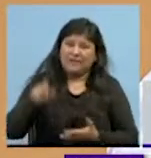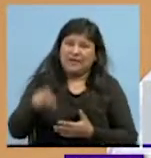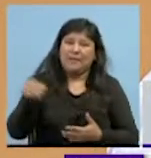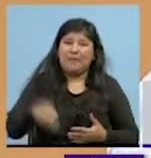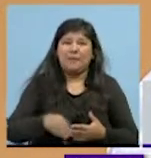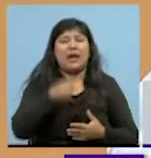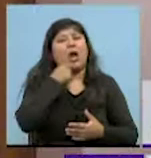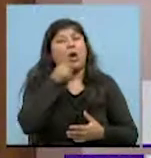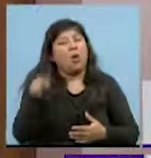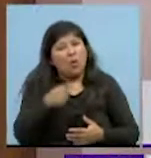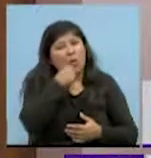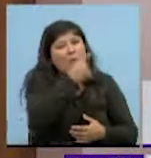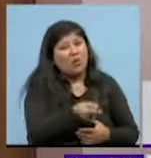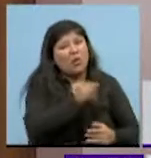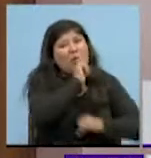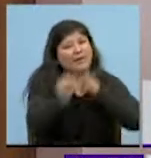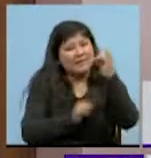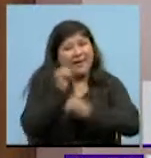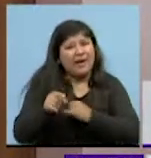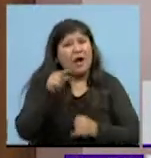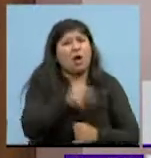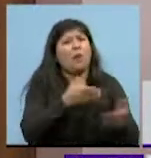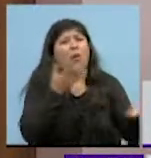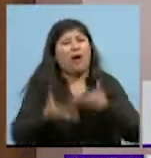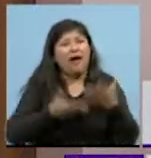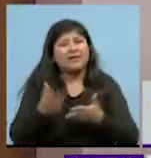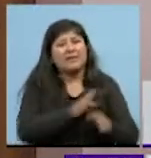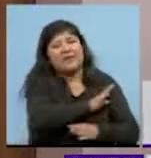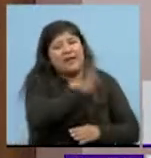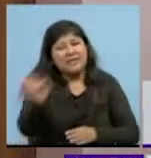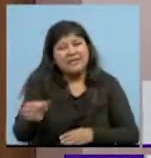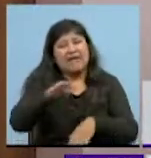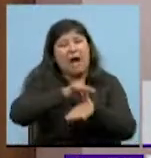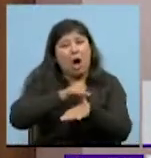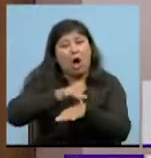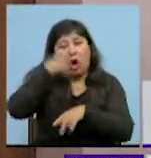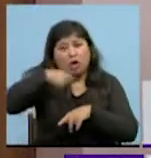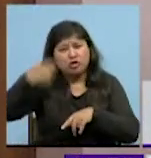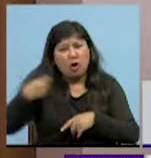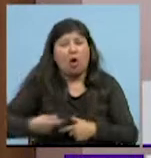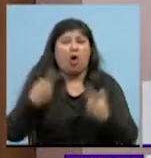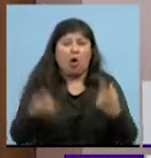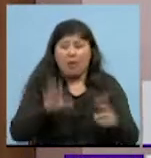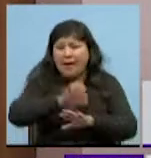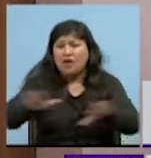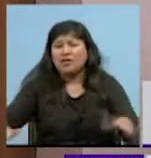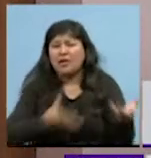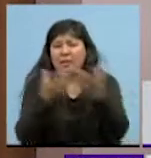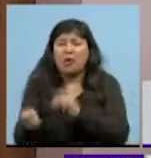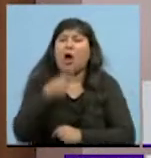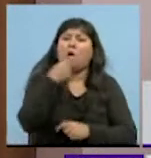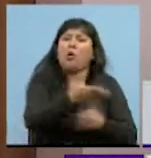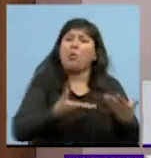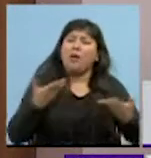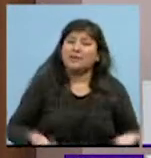Cuéntele, doctora, ¿cómo hacen ustedes cuando tienen que llevar al odontólogo a atender a los niños ahí en la zona de